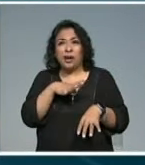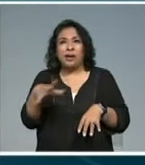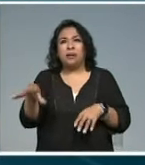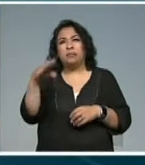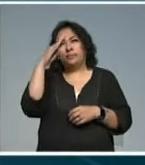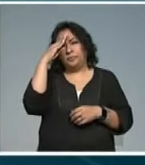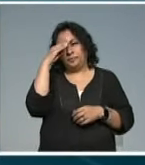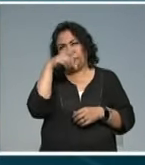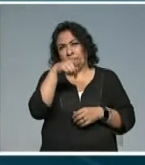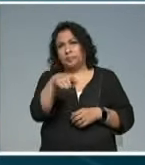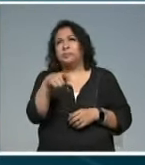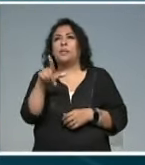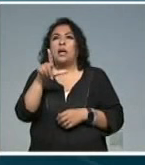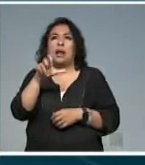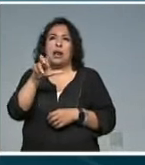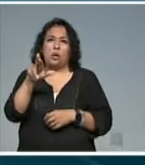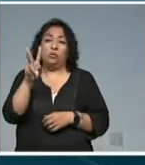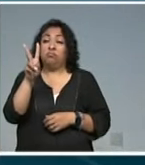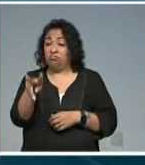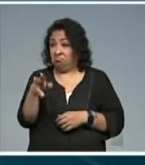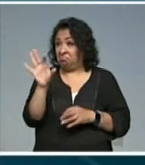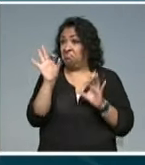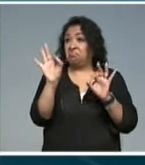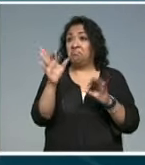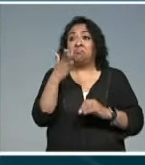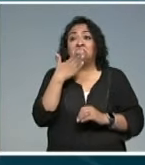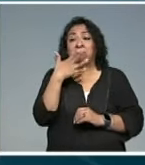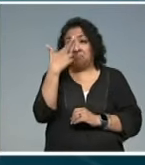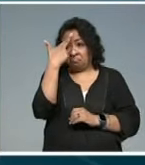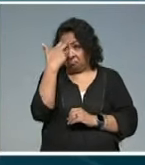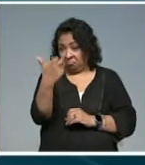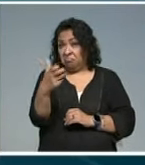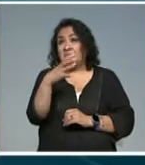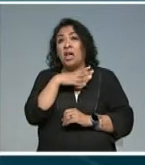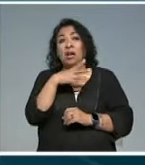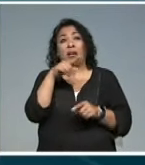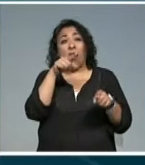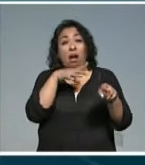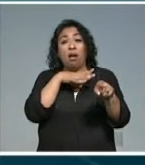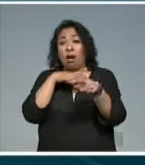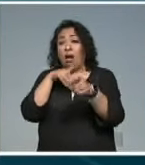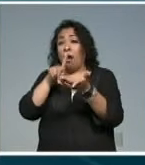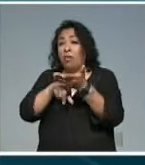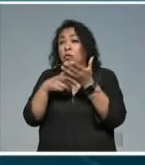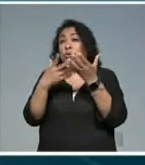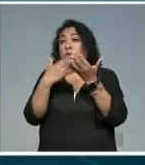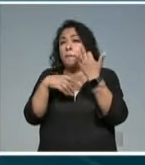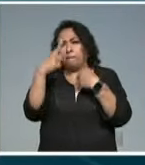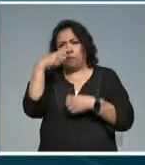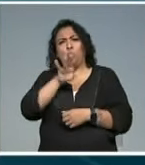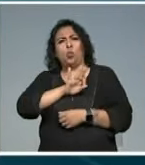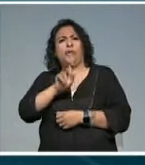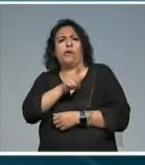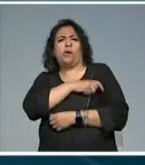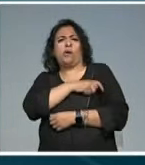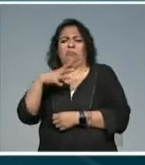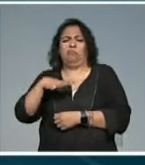reflexión que aporta Laura me parece muy, muy pertinente, porque teniendo todos los recursos en Canadá para vacunarse,